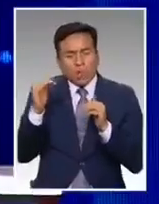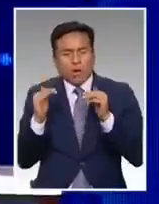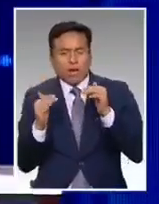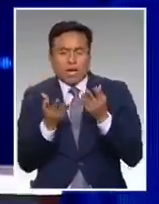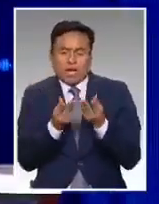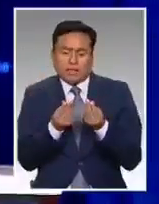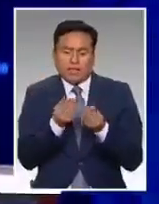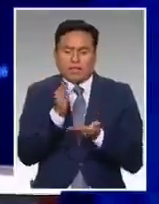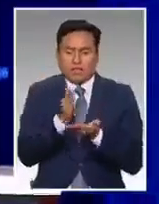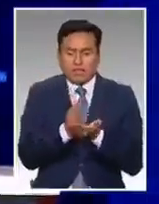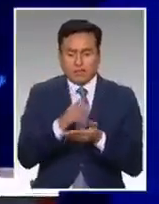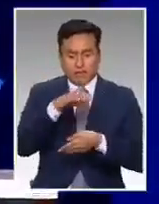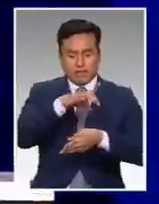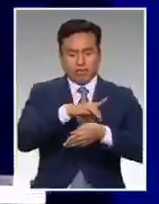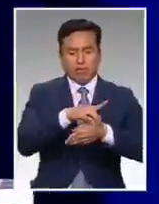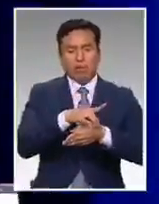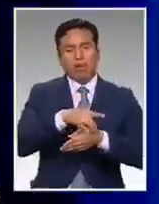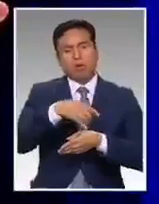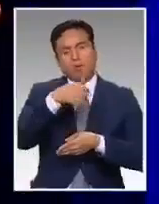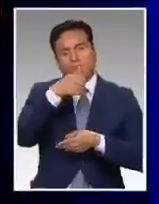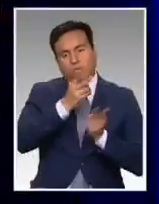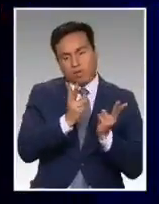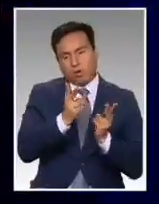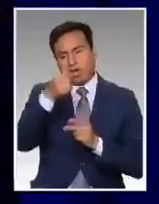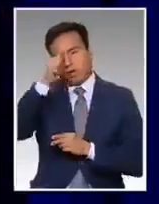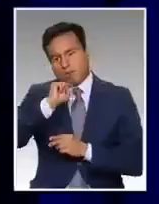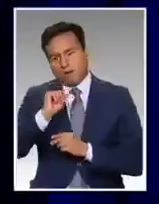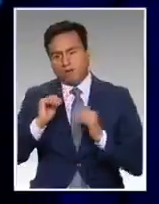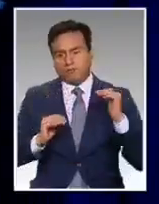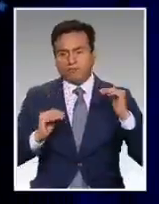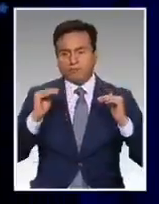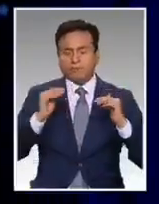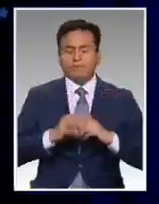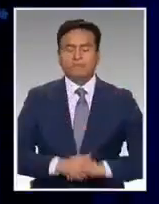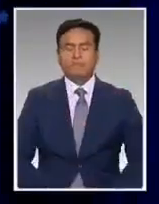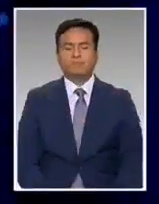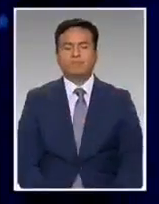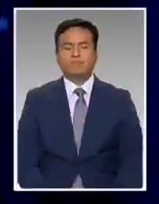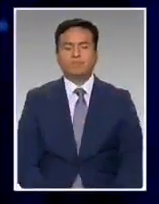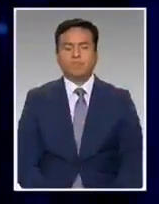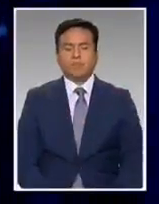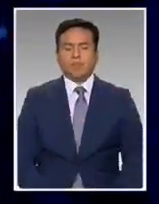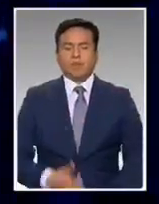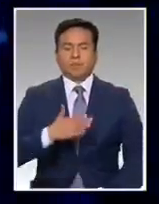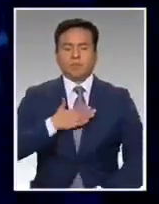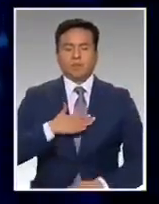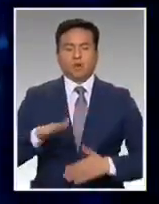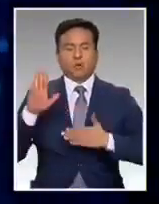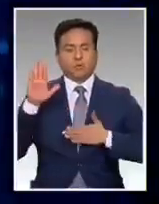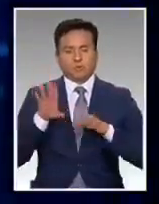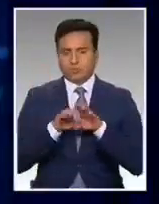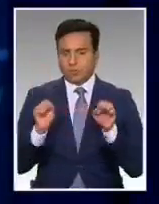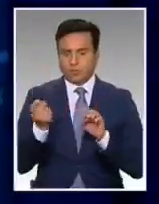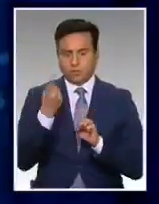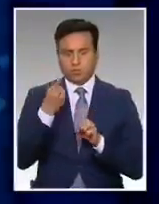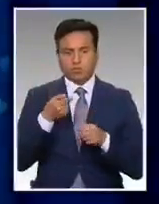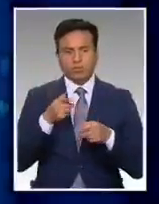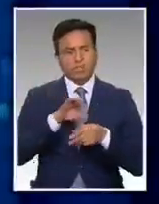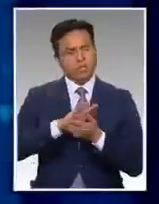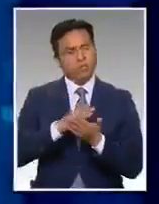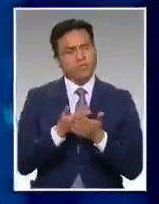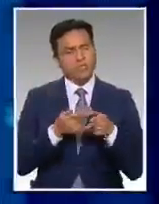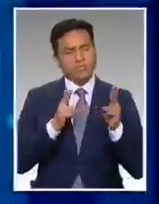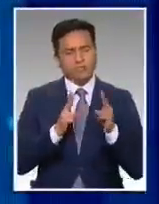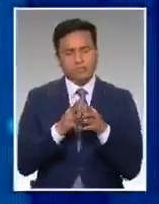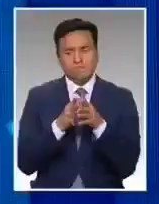calidad que debe haber entre los médicos del sector público y del sector privado mi compromiso primero con la salud como un derecho y la